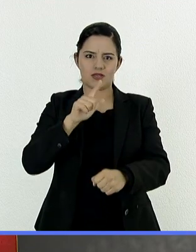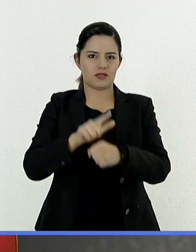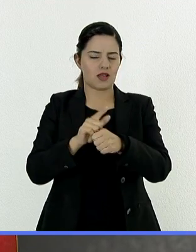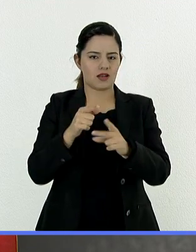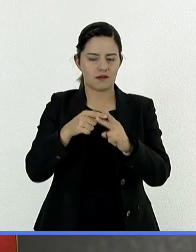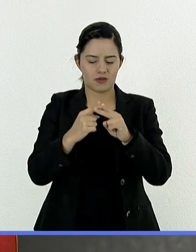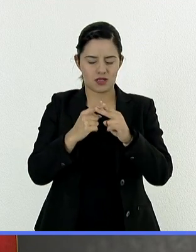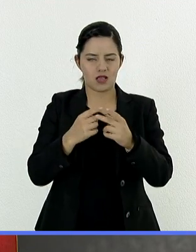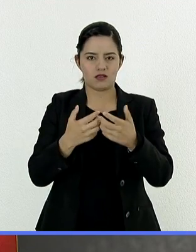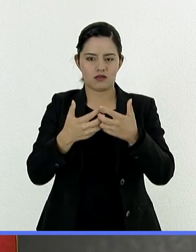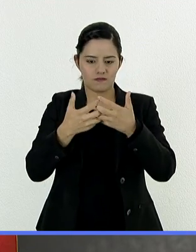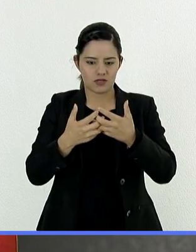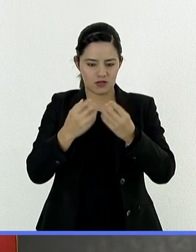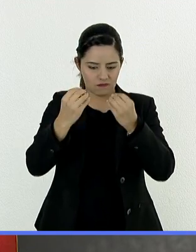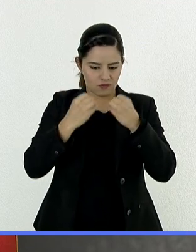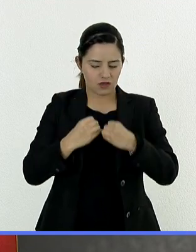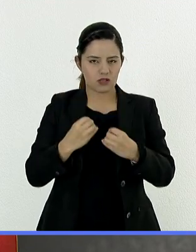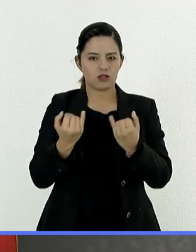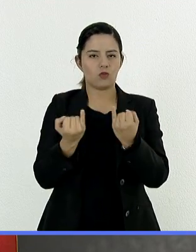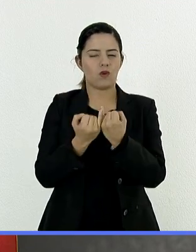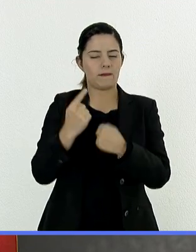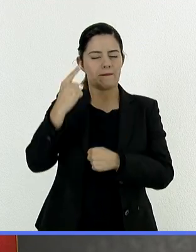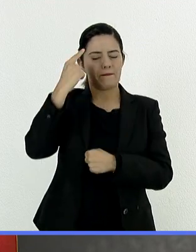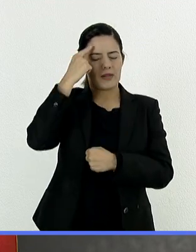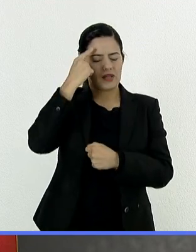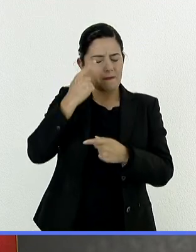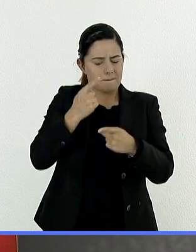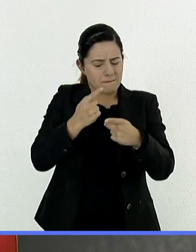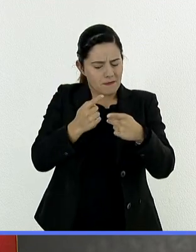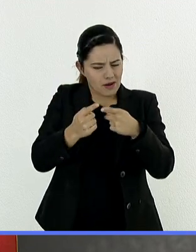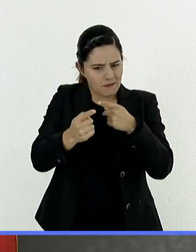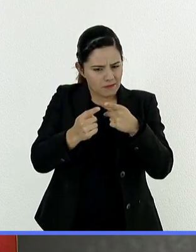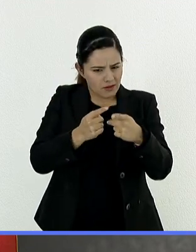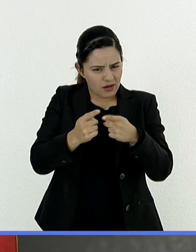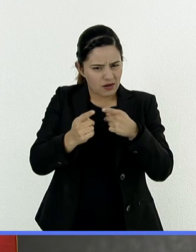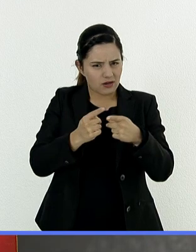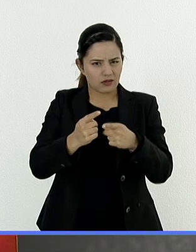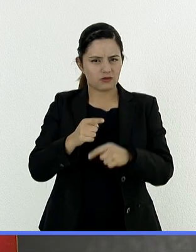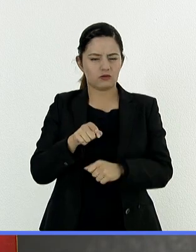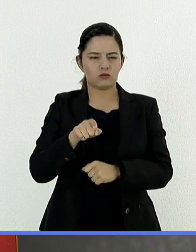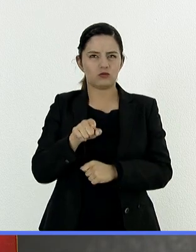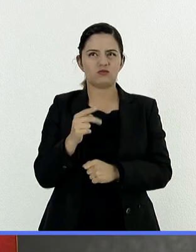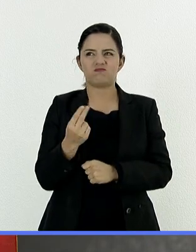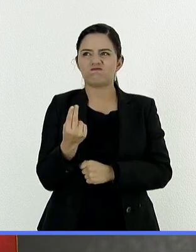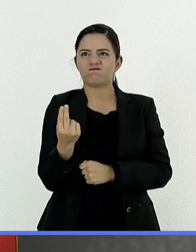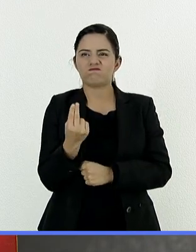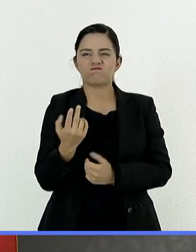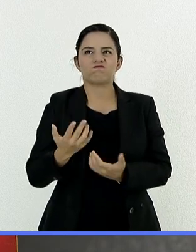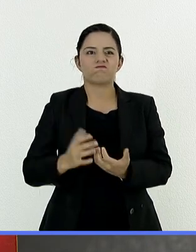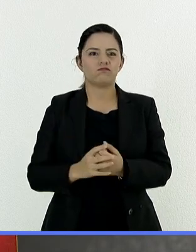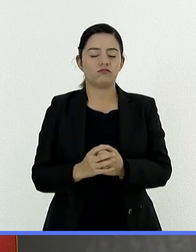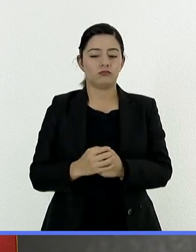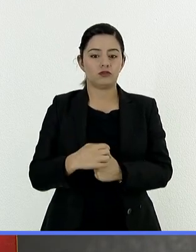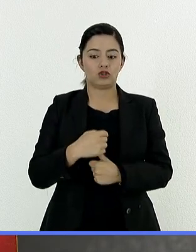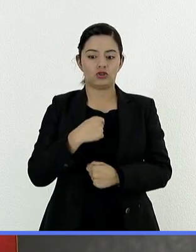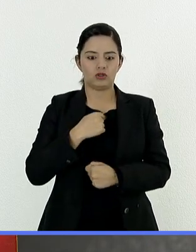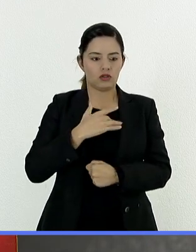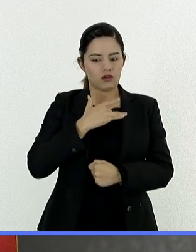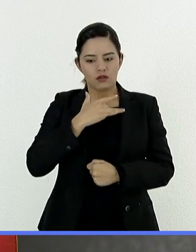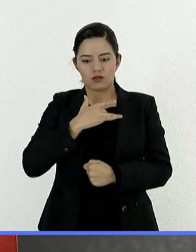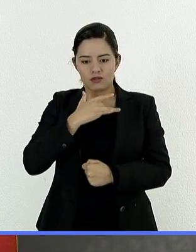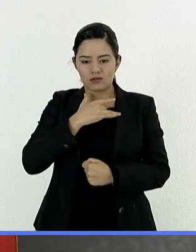registro mental que te sea muy frío que de alguna manera puedas controlar